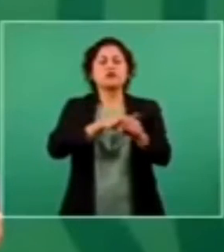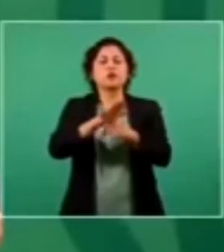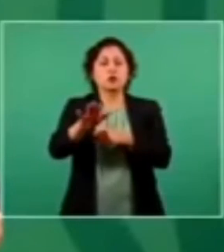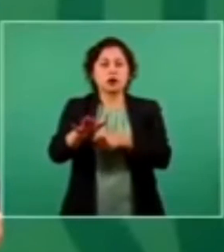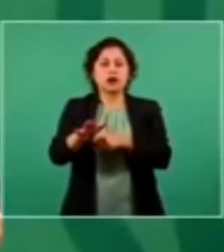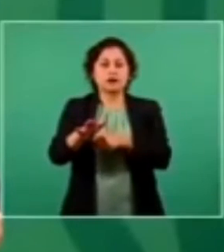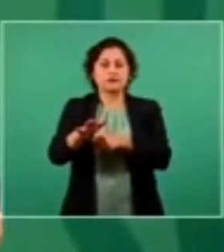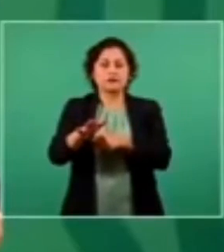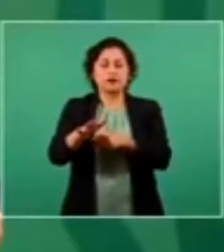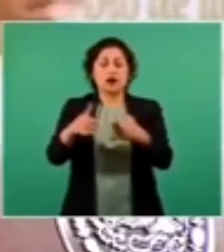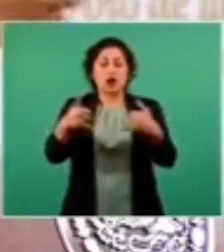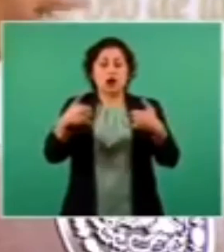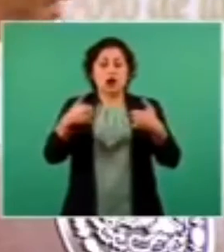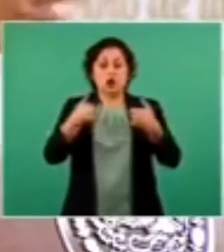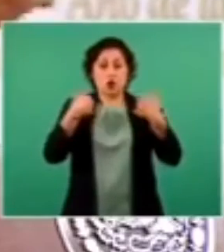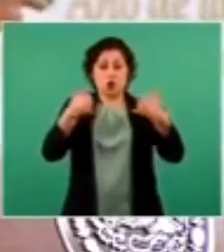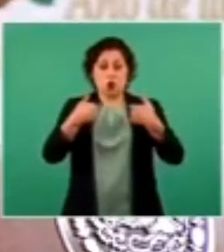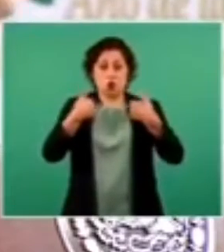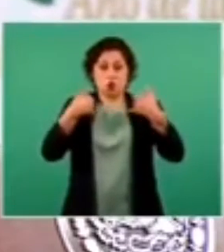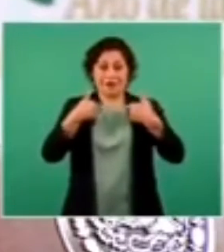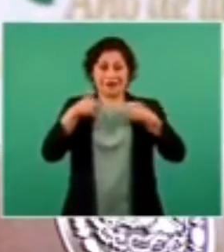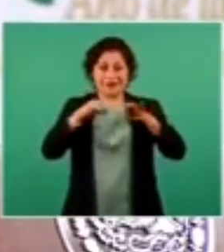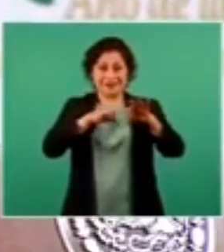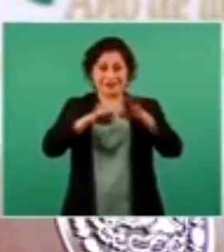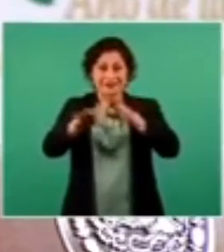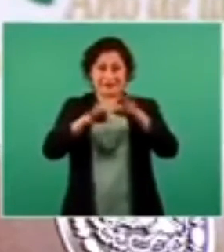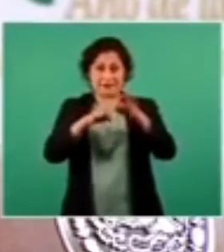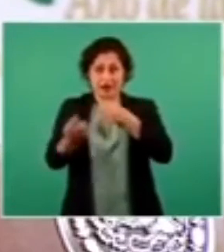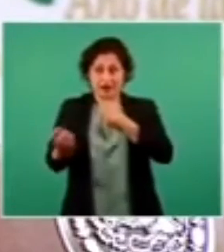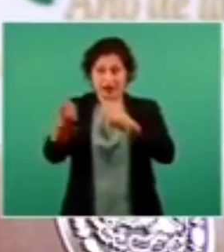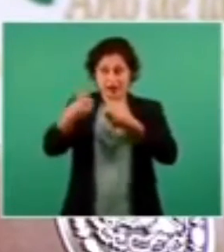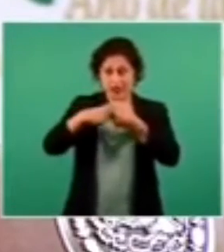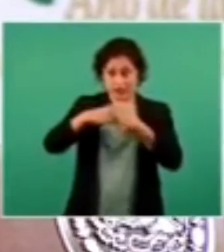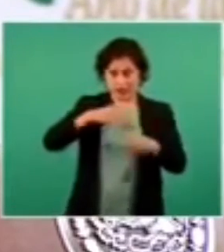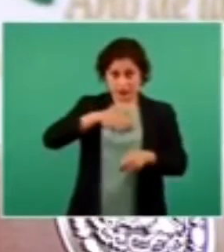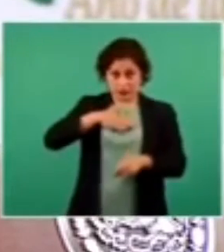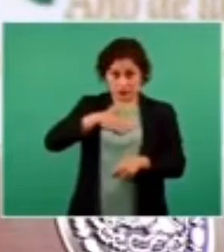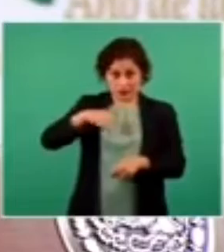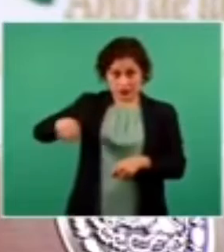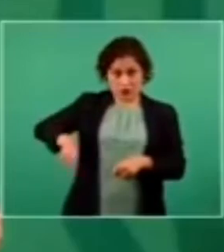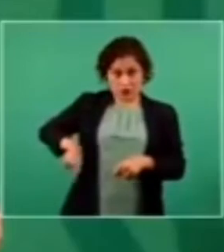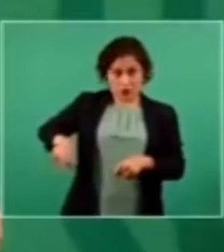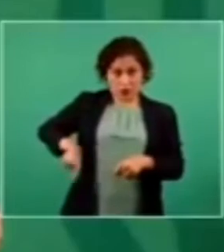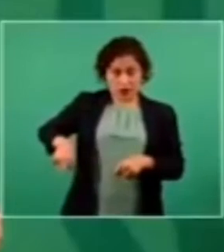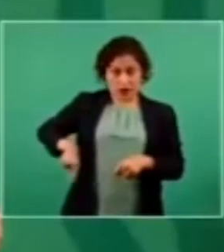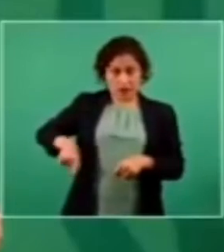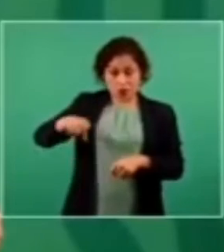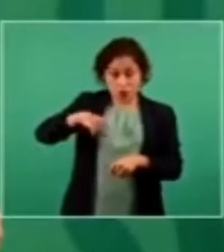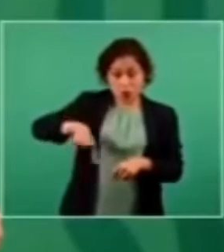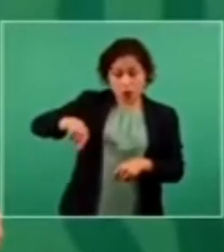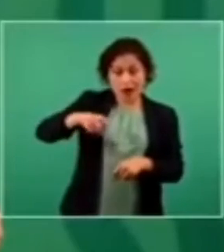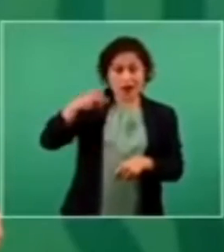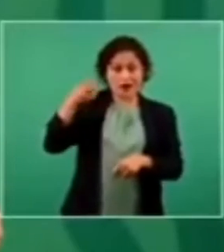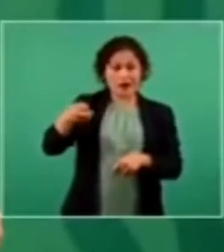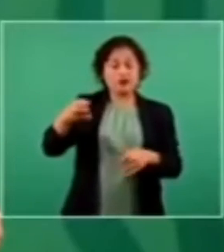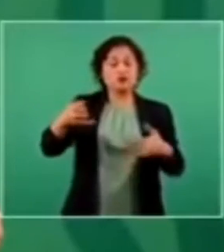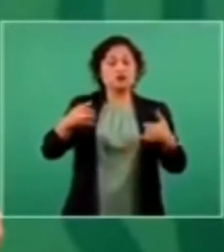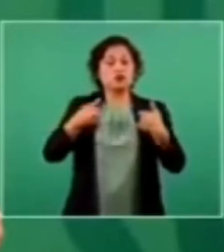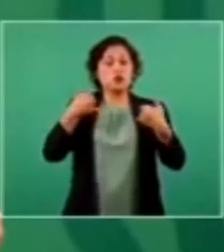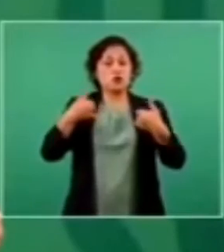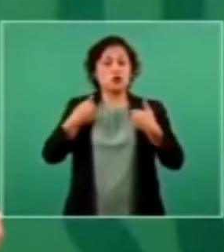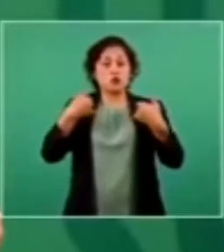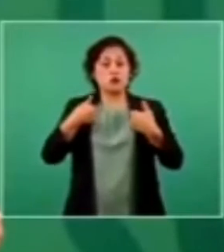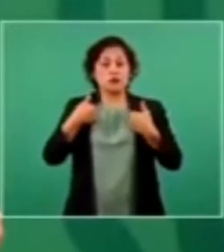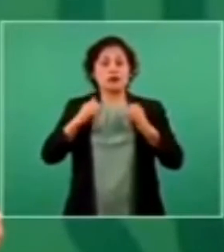AMPA del periodismo ¿cuál AMPA? ¿quiénes la conforman? ¿y por qué se atenta contra su régimen